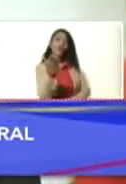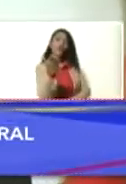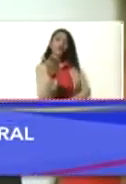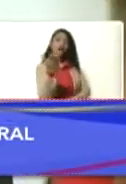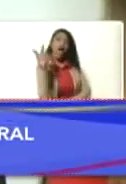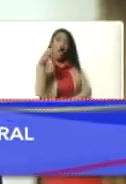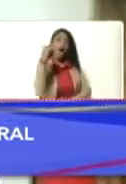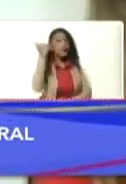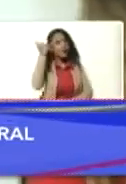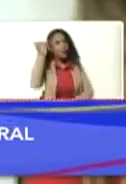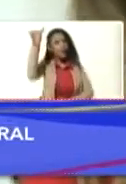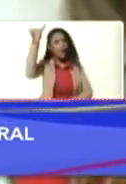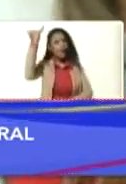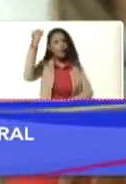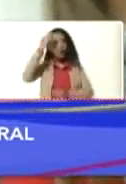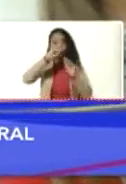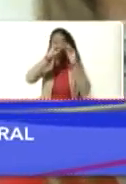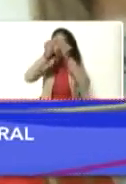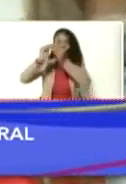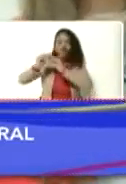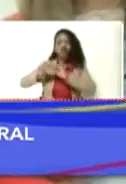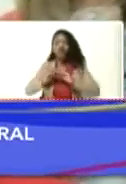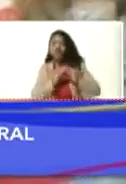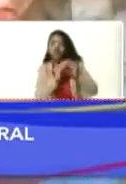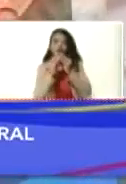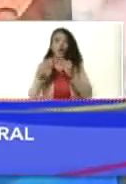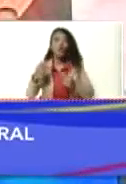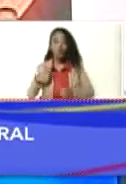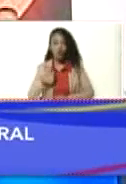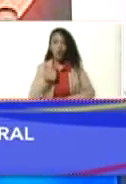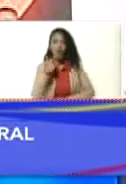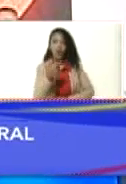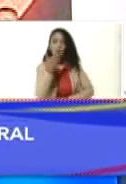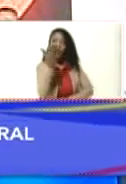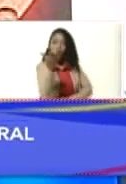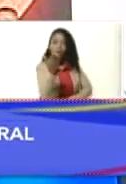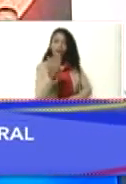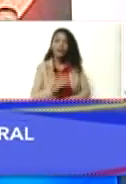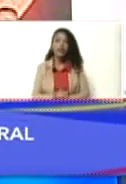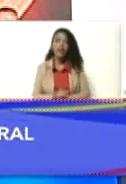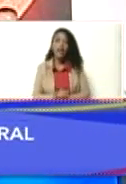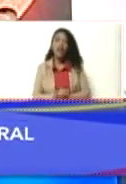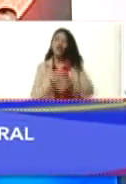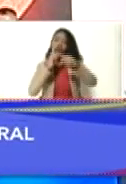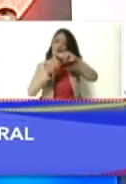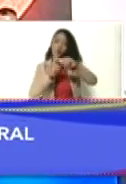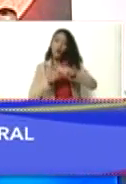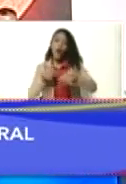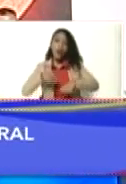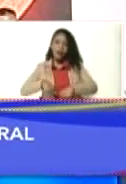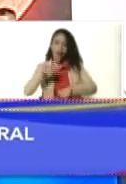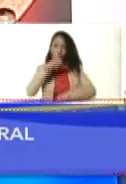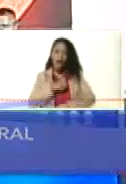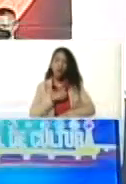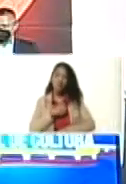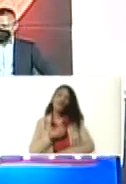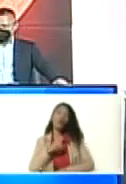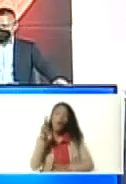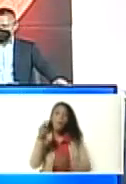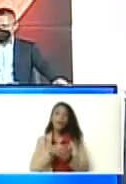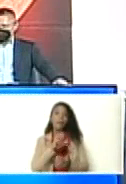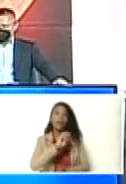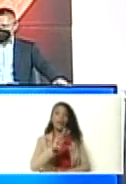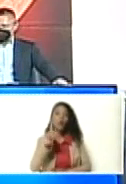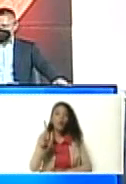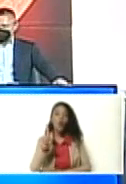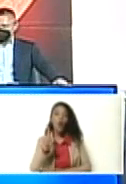creadores y las creadoras, se los digo sobre todo a ustedes, asumamos este año 2021